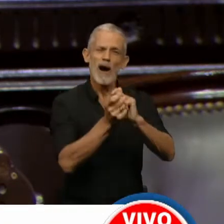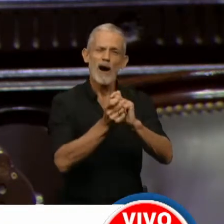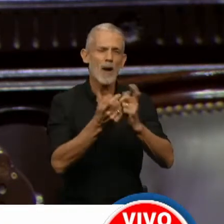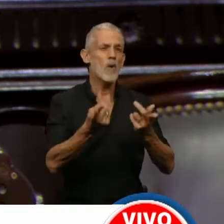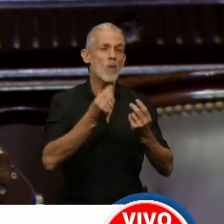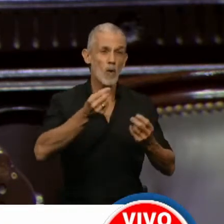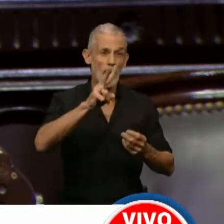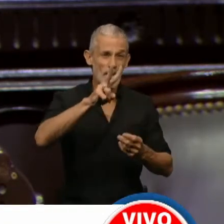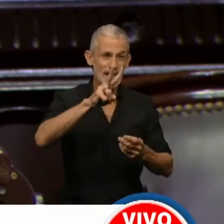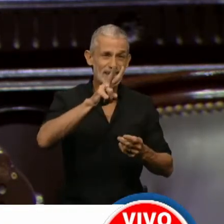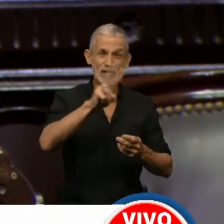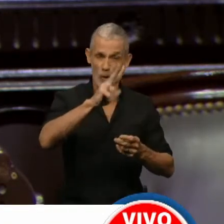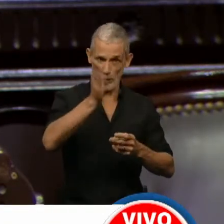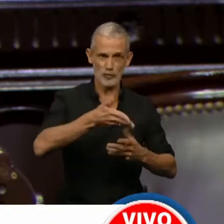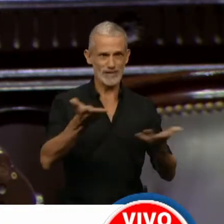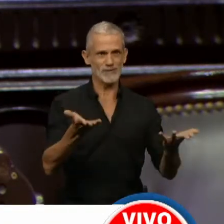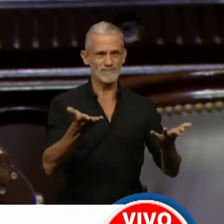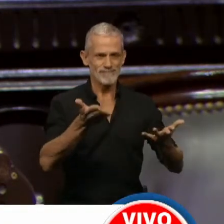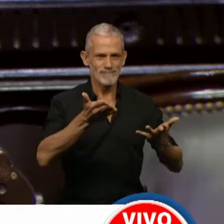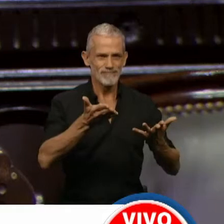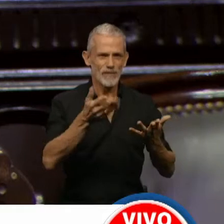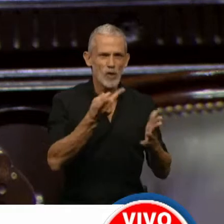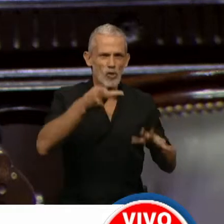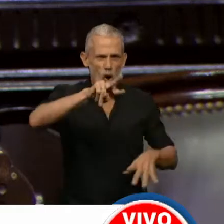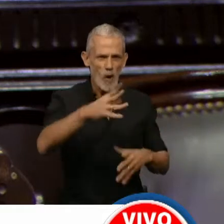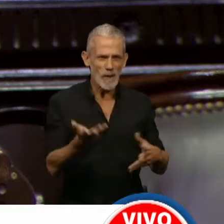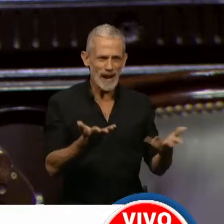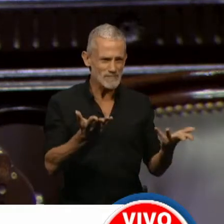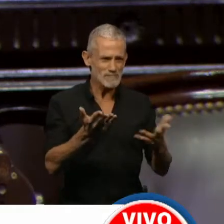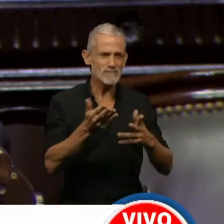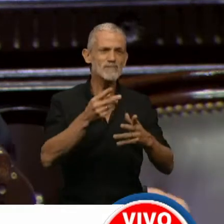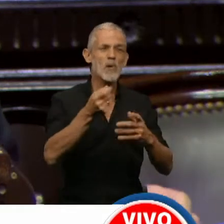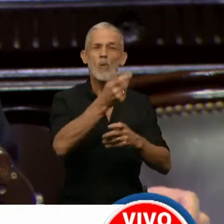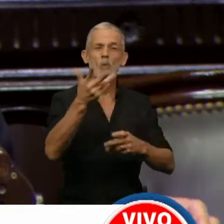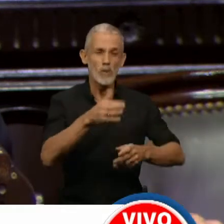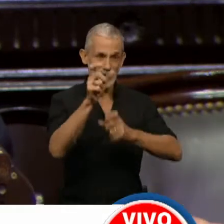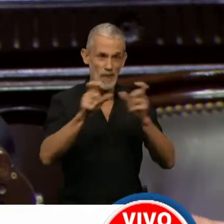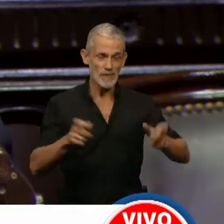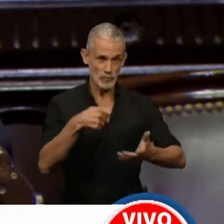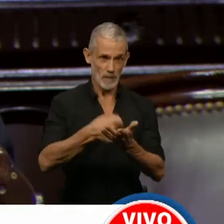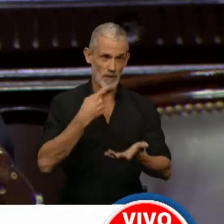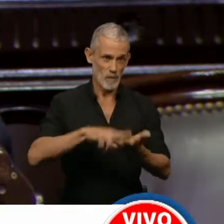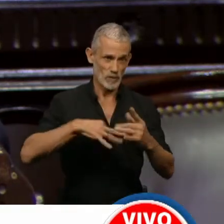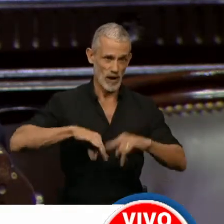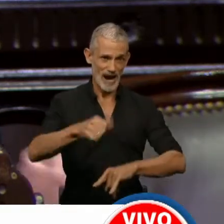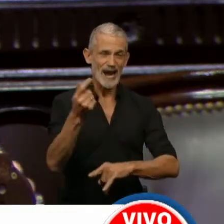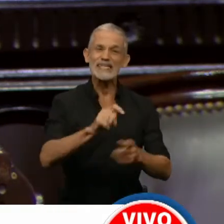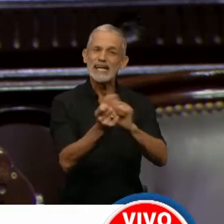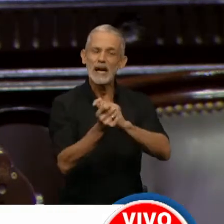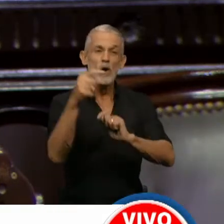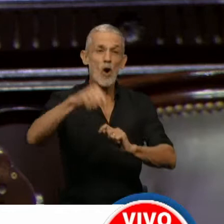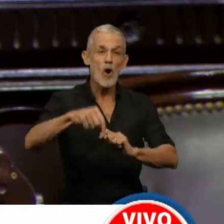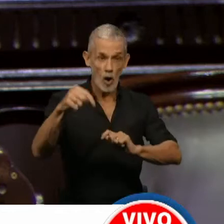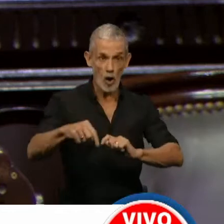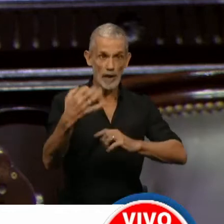regresivas, al 22%. O sea, prácticamente se duplicó la cantidad de trabajadores. Y por efectos de esa reforma, hoy